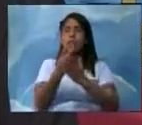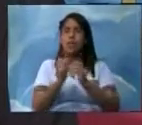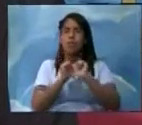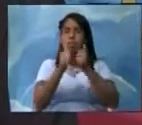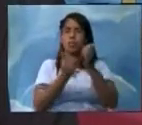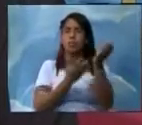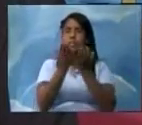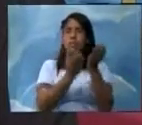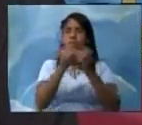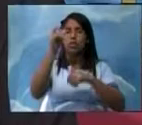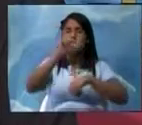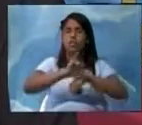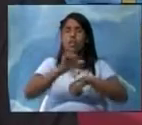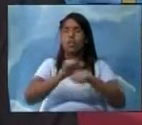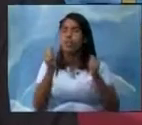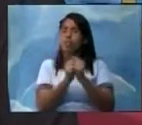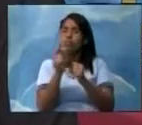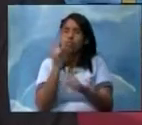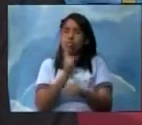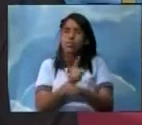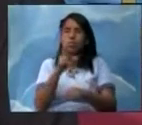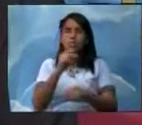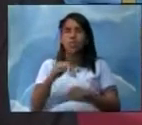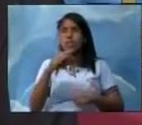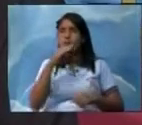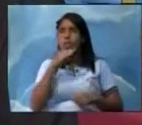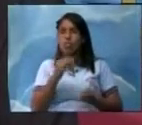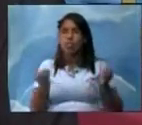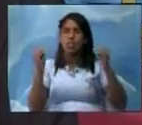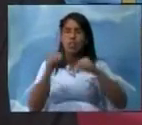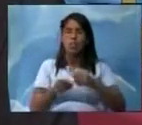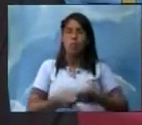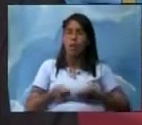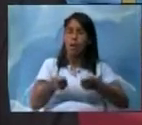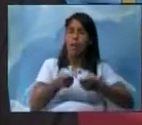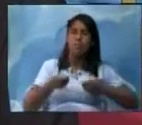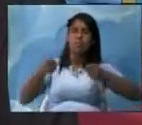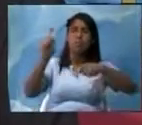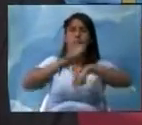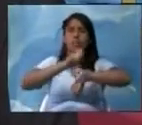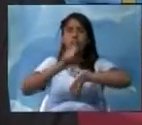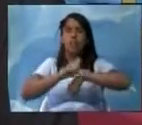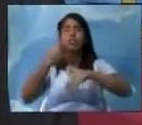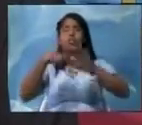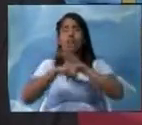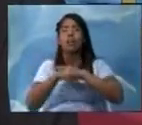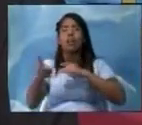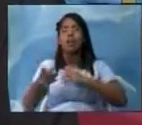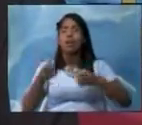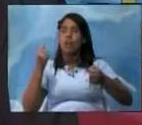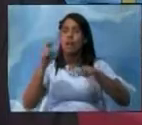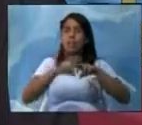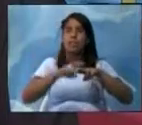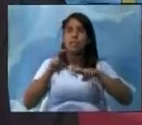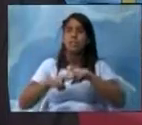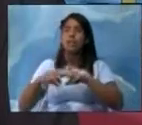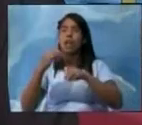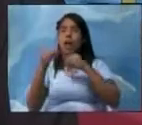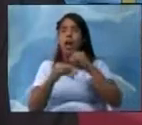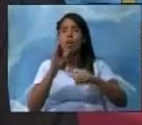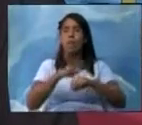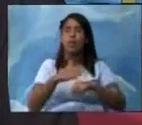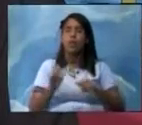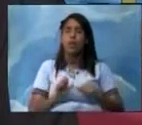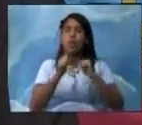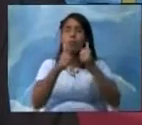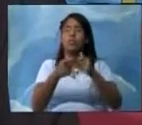servir en tu iglesia con sencillez no te enojes cuando te pongan a limpiar el templo cuando tengas que ir a cargar silla hazlo porque el